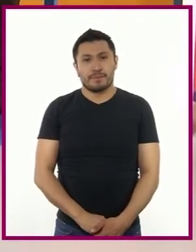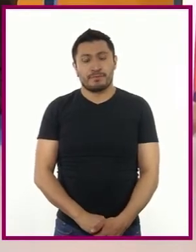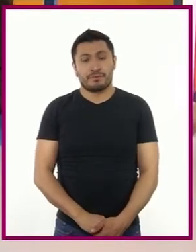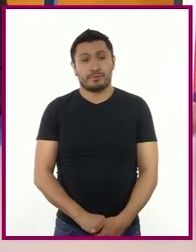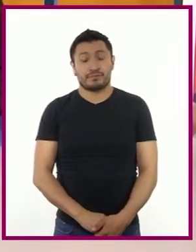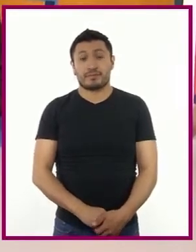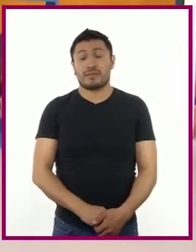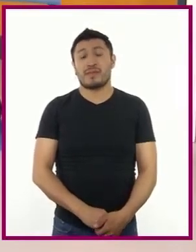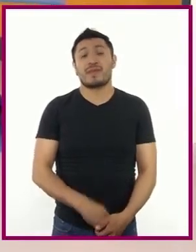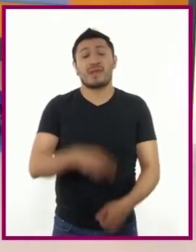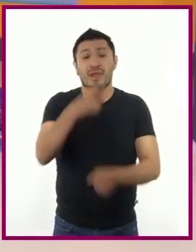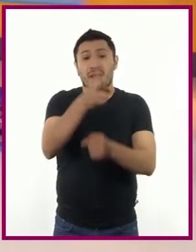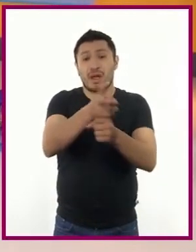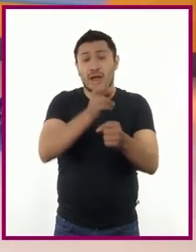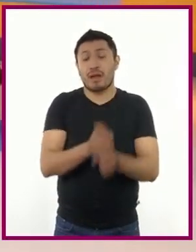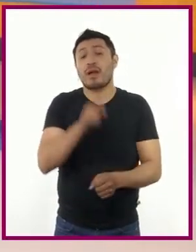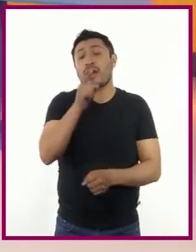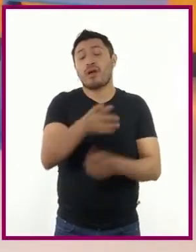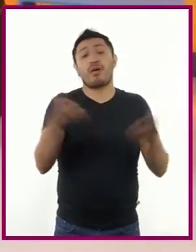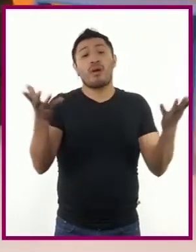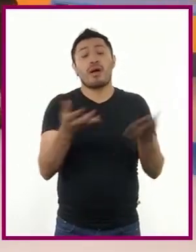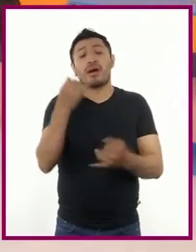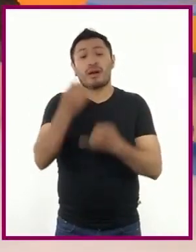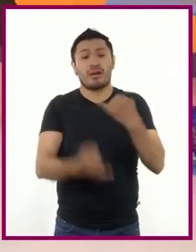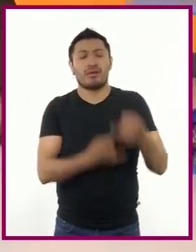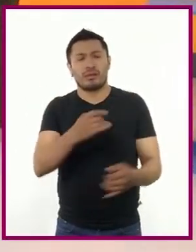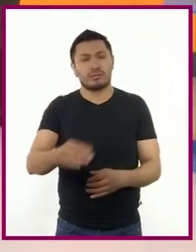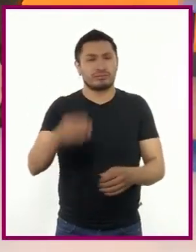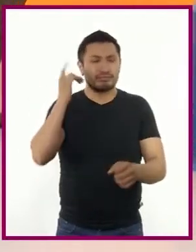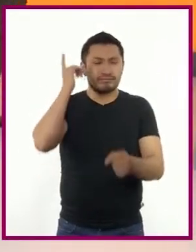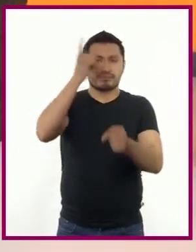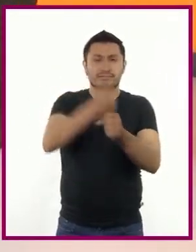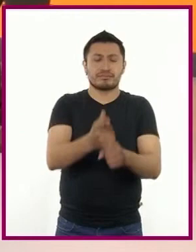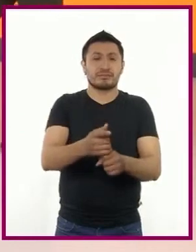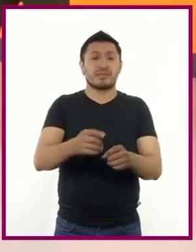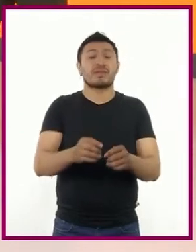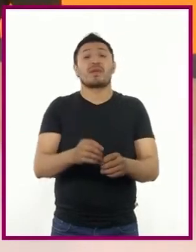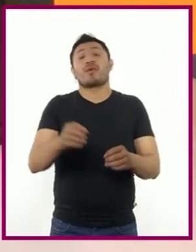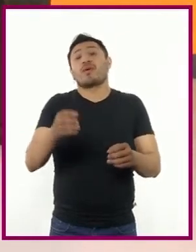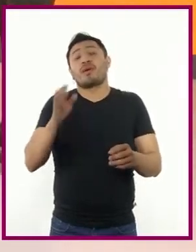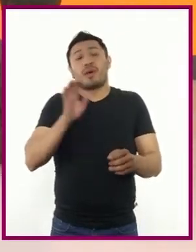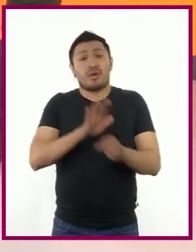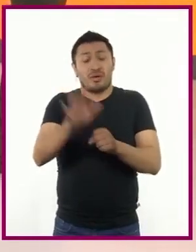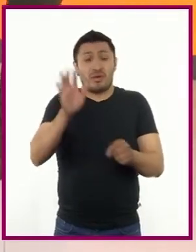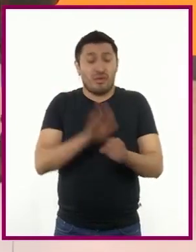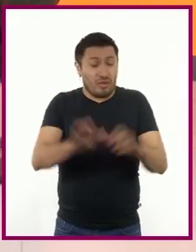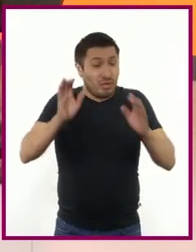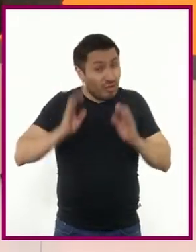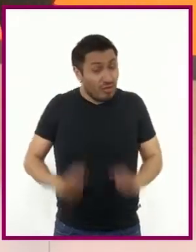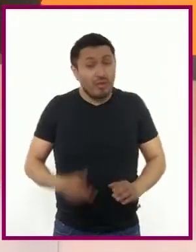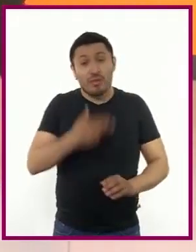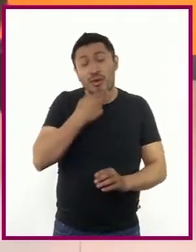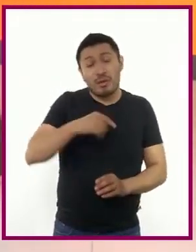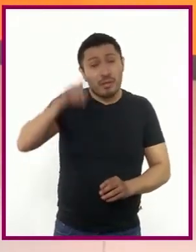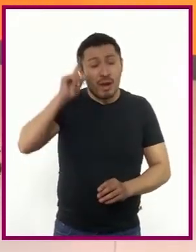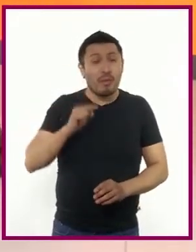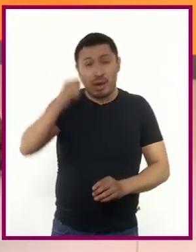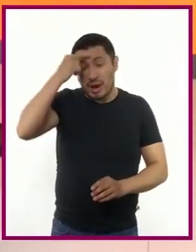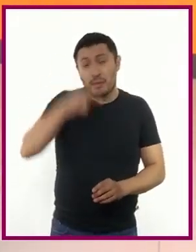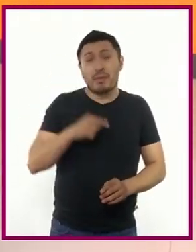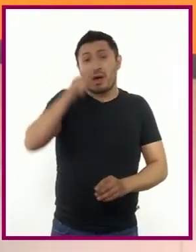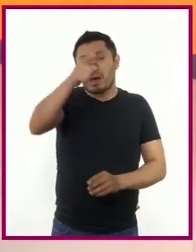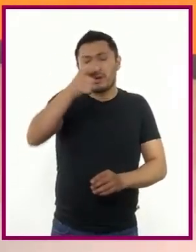Los retamos a realizar el juego Infiere el órgano sexual para repasar las características de los